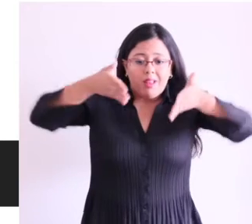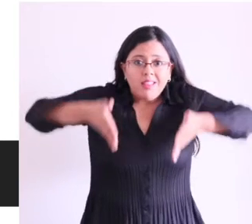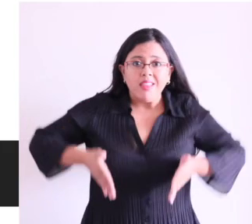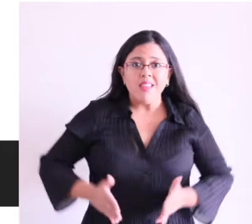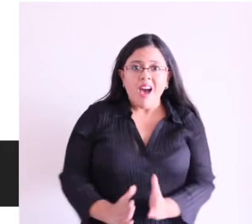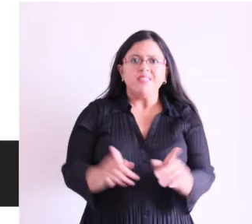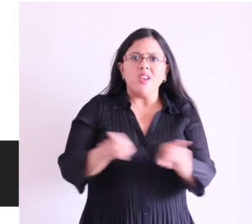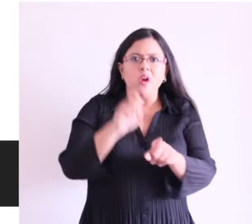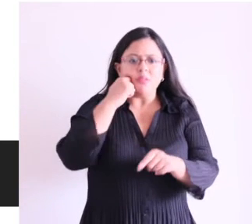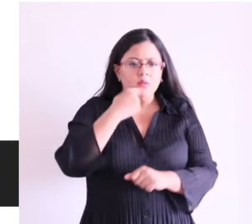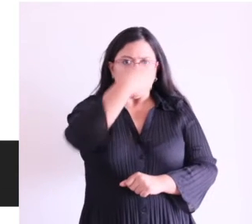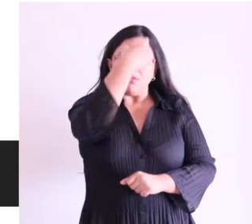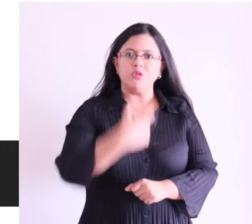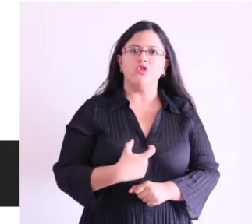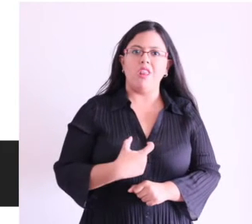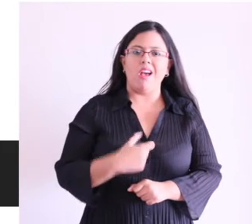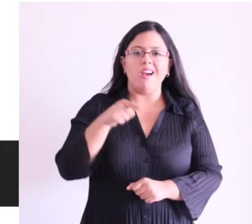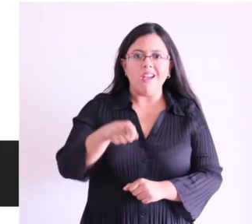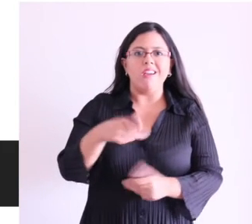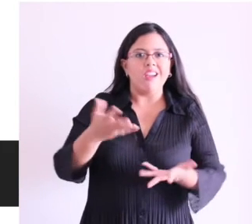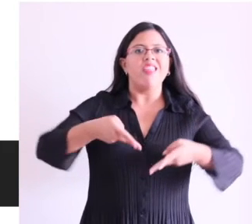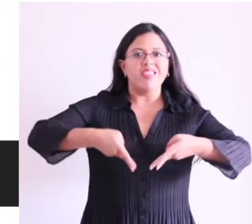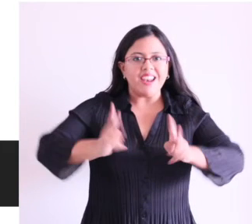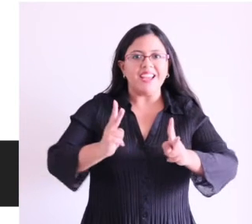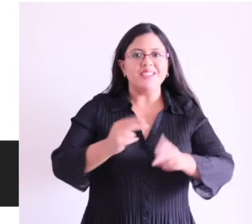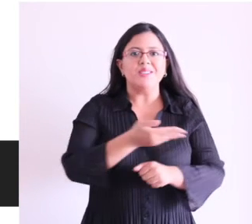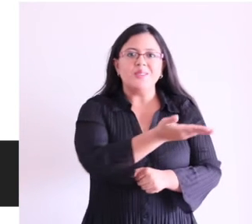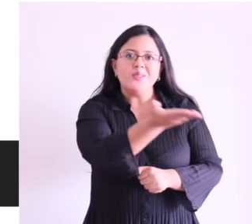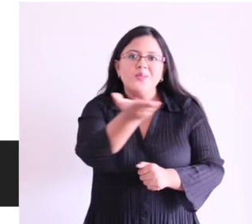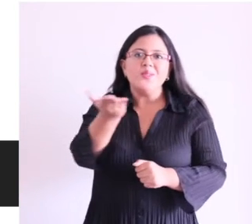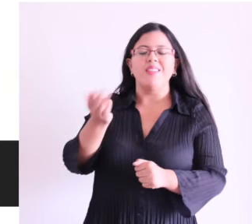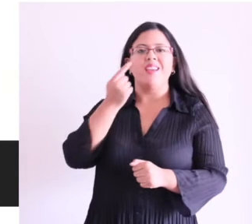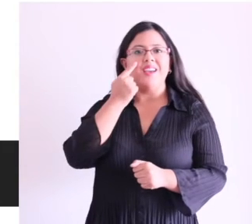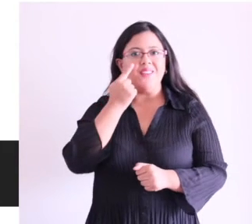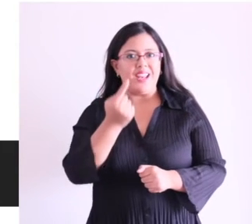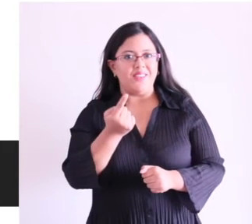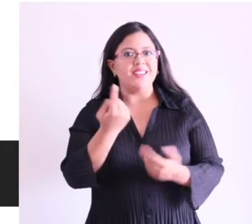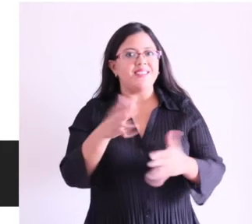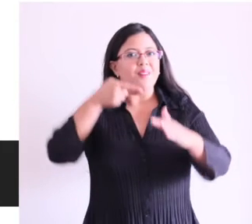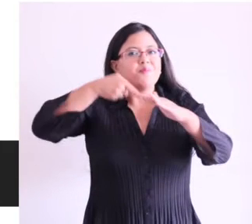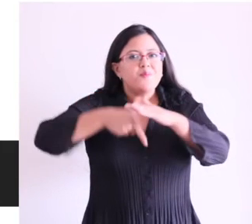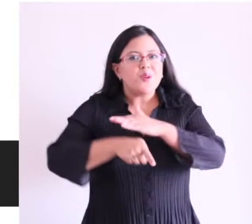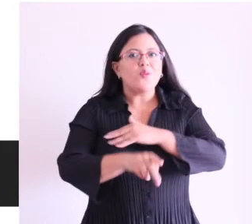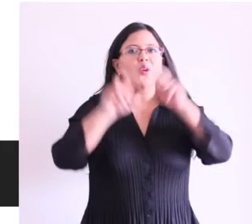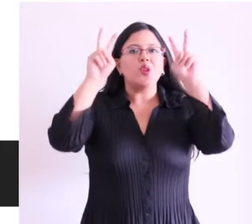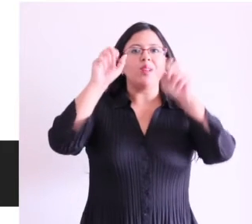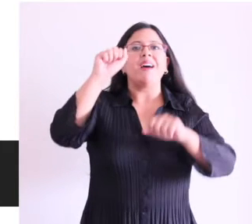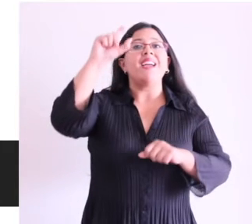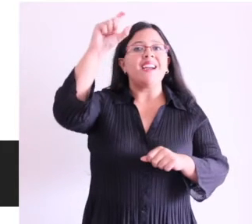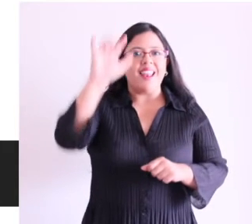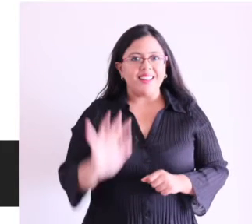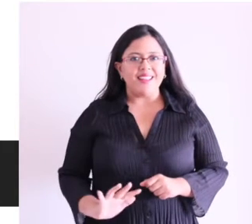otorga una calidad de persona que es conocido en el derecho y que ustedes lo van a revisar con mayor detalle, los atributos de la